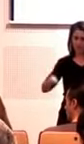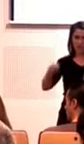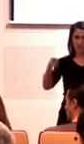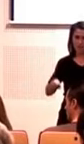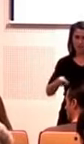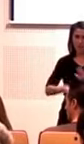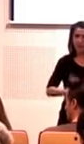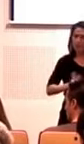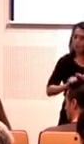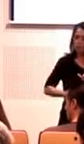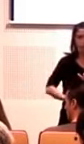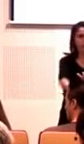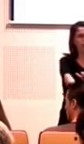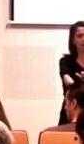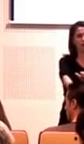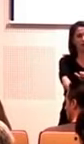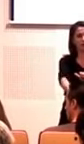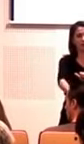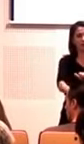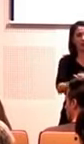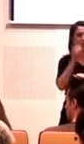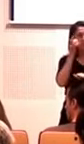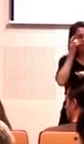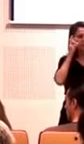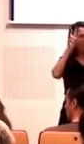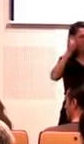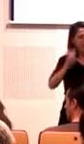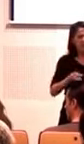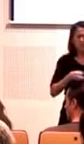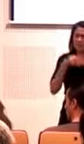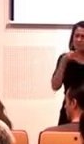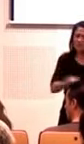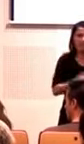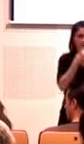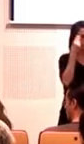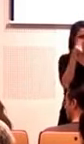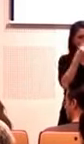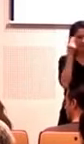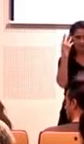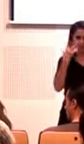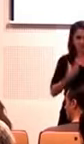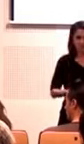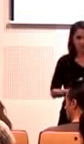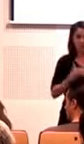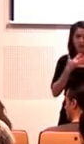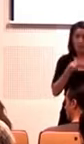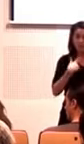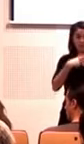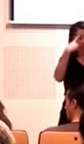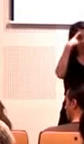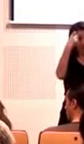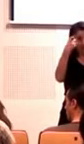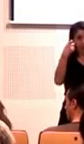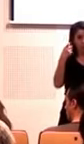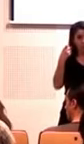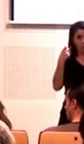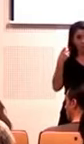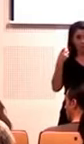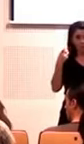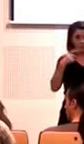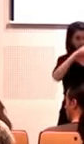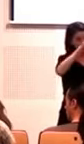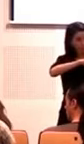sigáis así, que no sé, que los temas siempre son súper interesantes. Y creo que acercarlo a